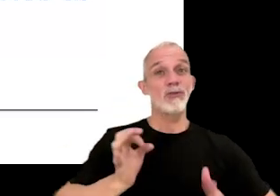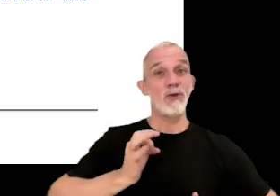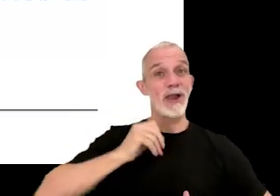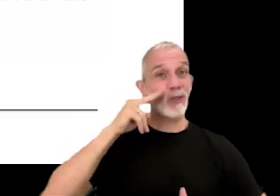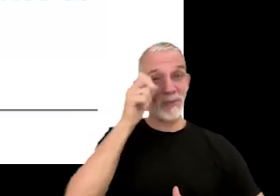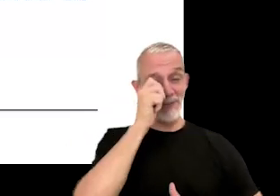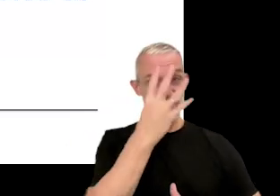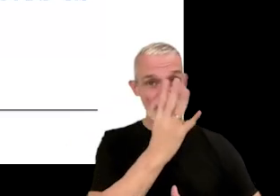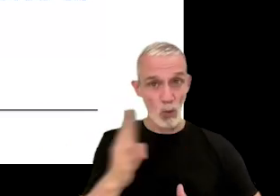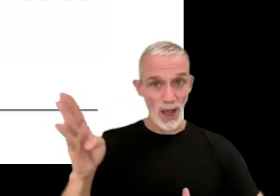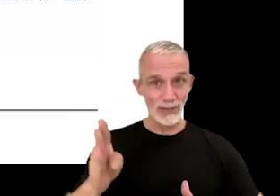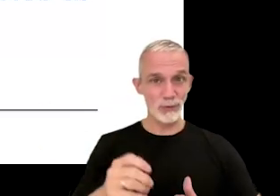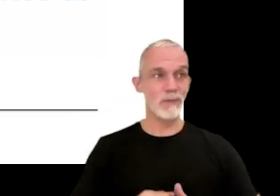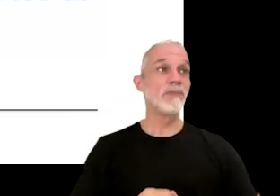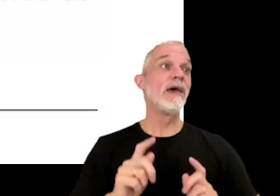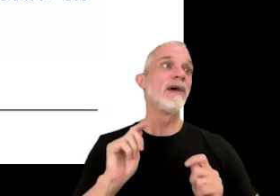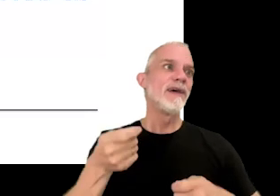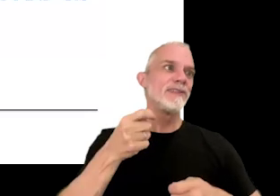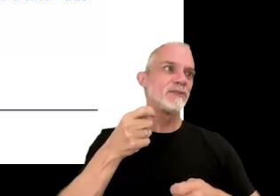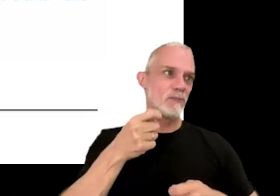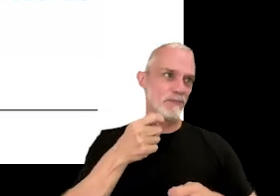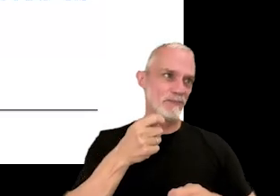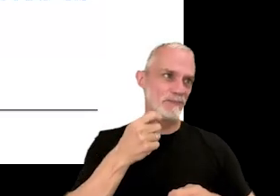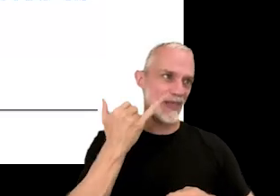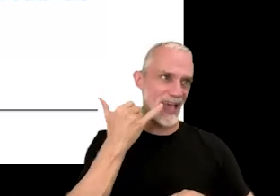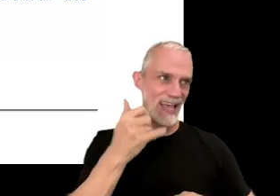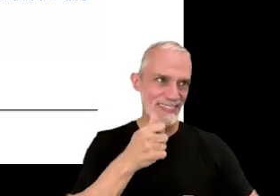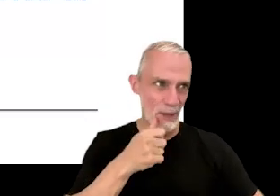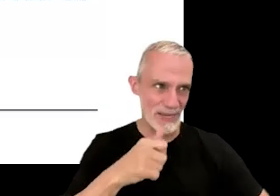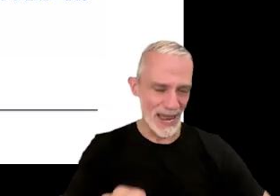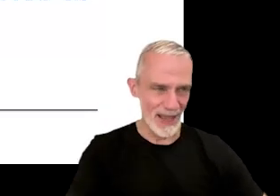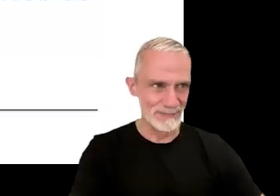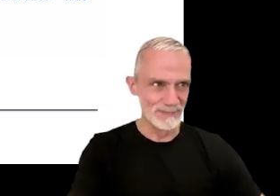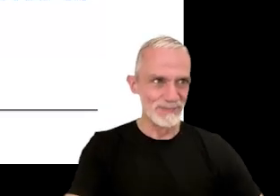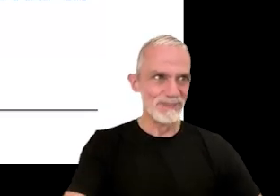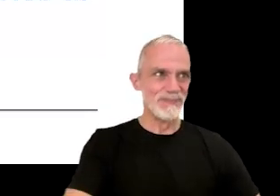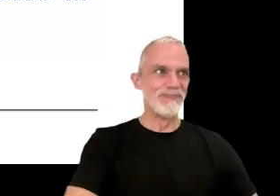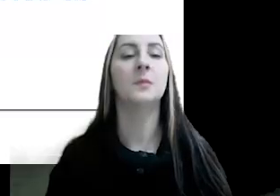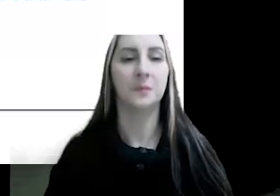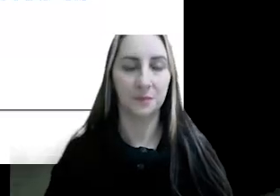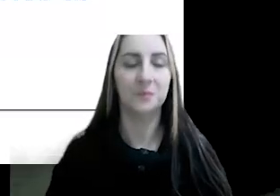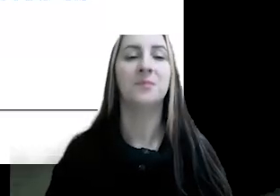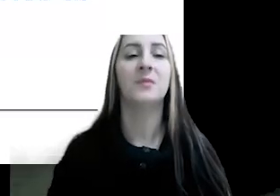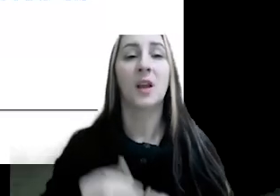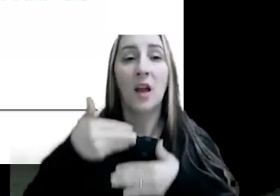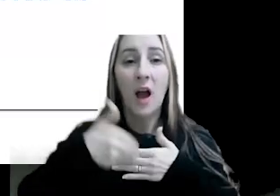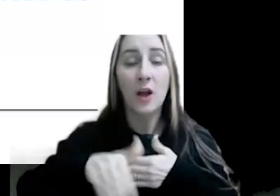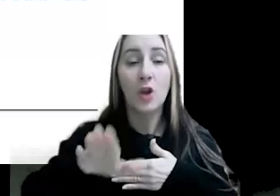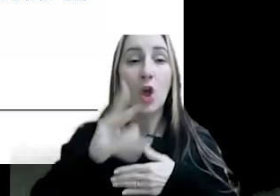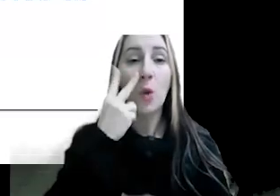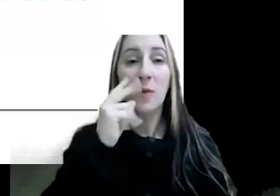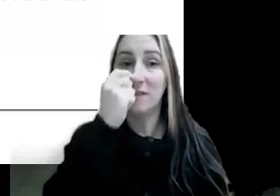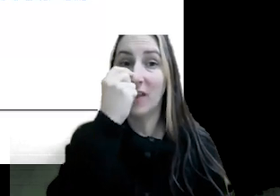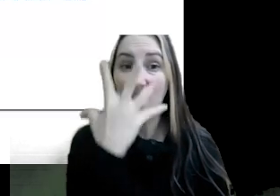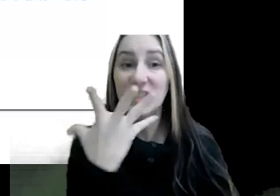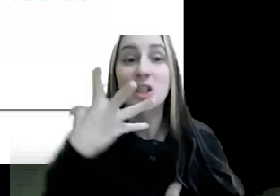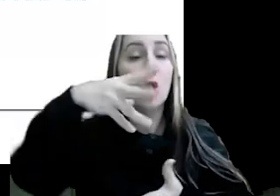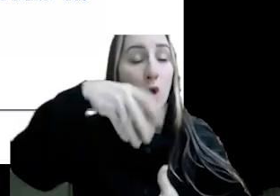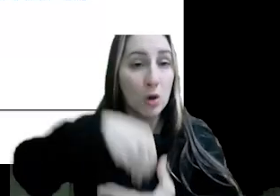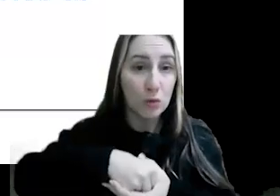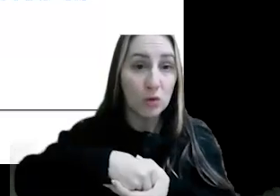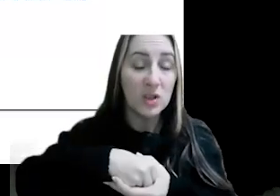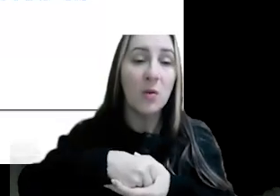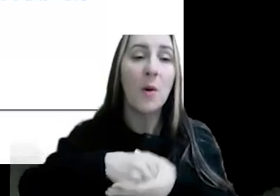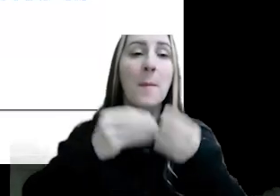2024, la actualización de los parámetros semestrales a partir del año 2025 inclusive, se van a